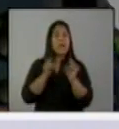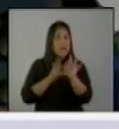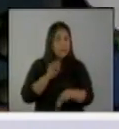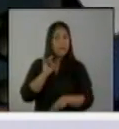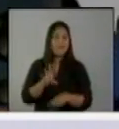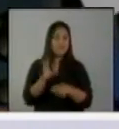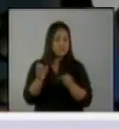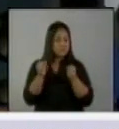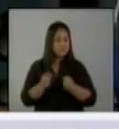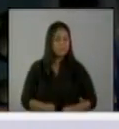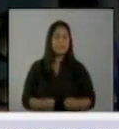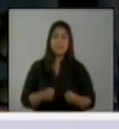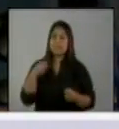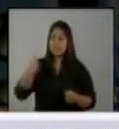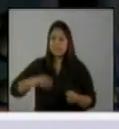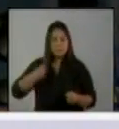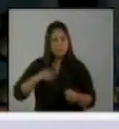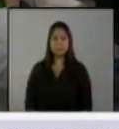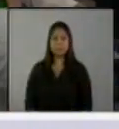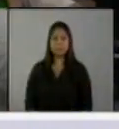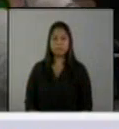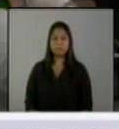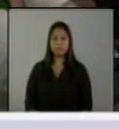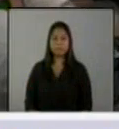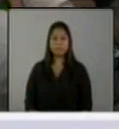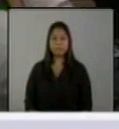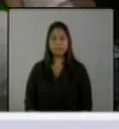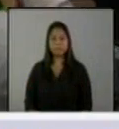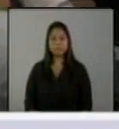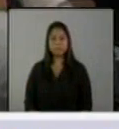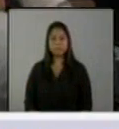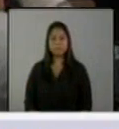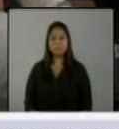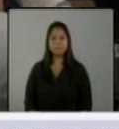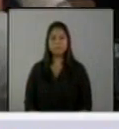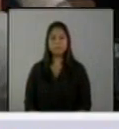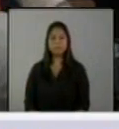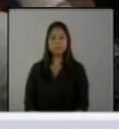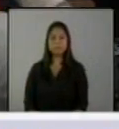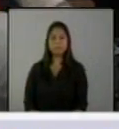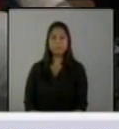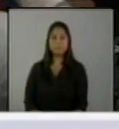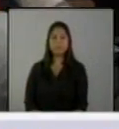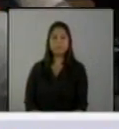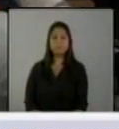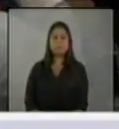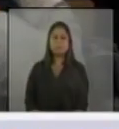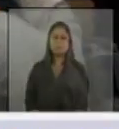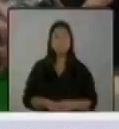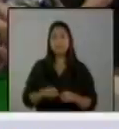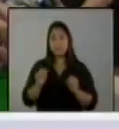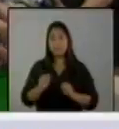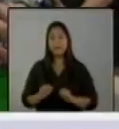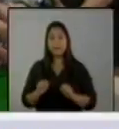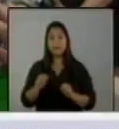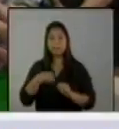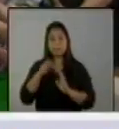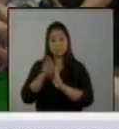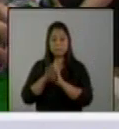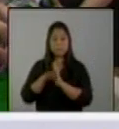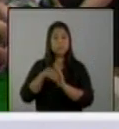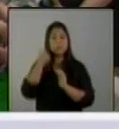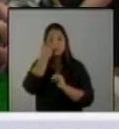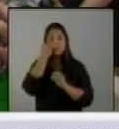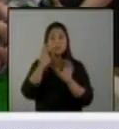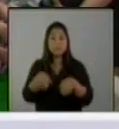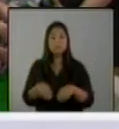forzadas, rápido, sin descanso, como le ha tocado al Ministerio de Educación. La ministra de